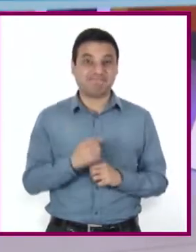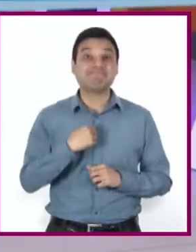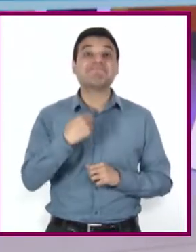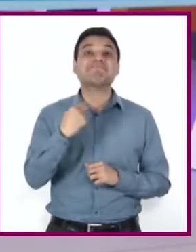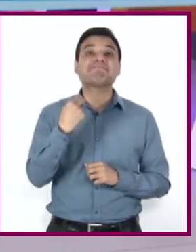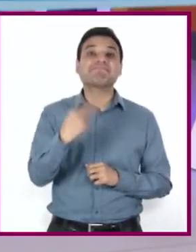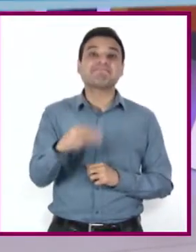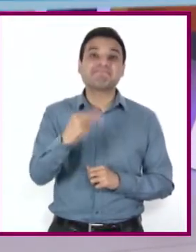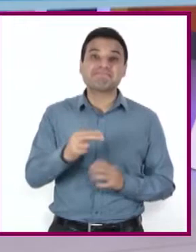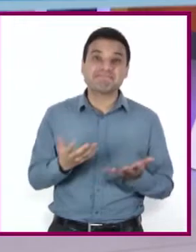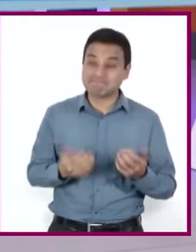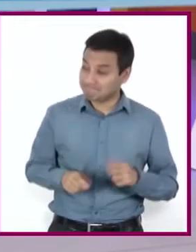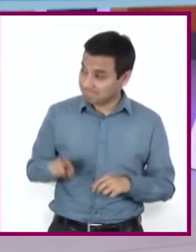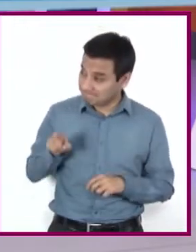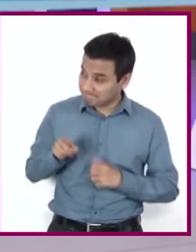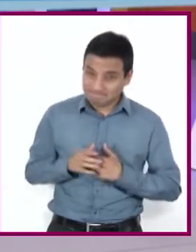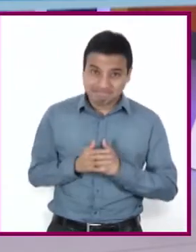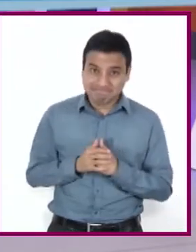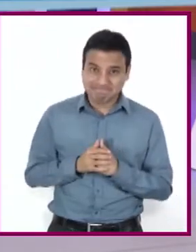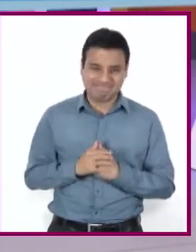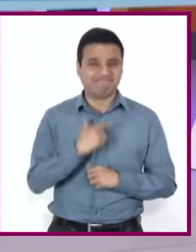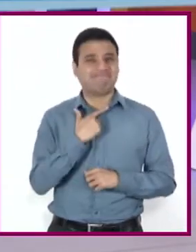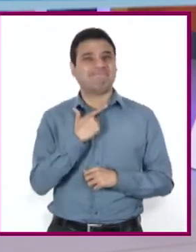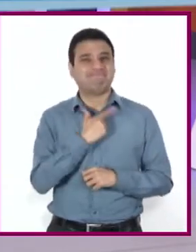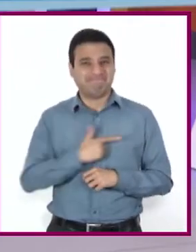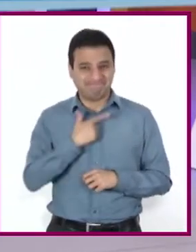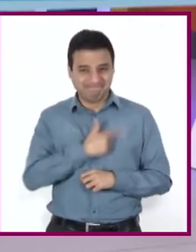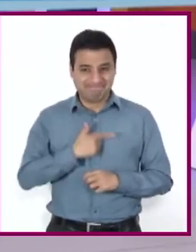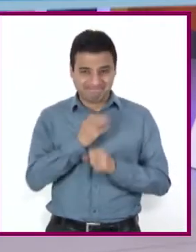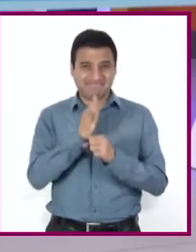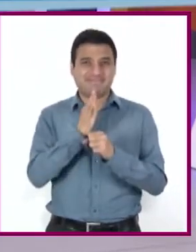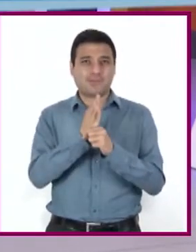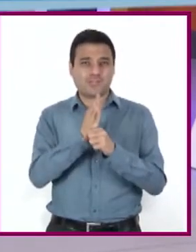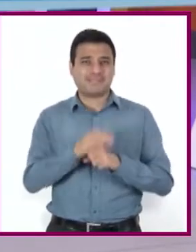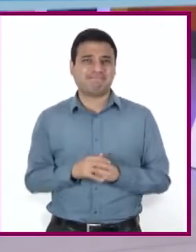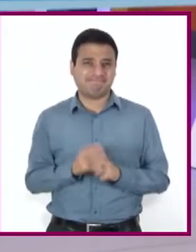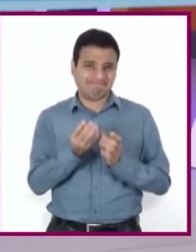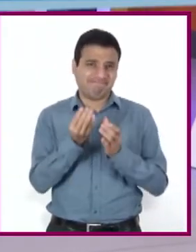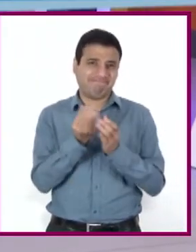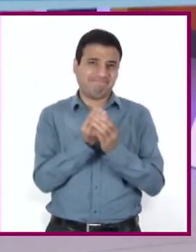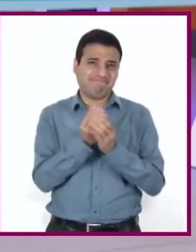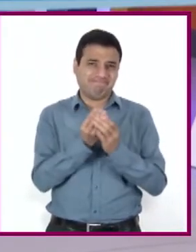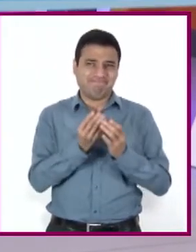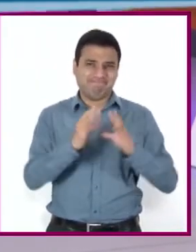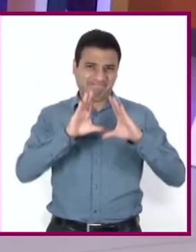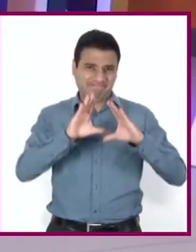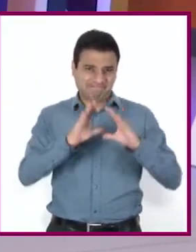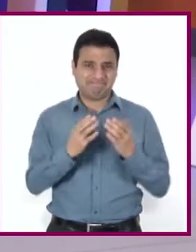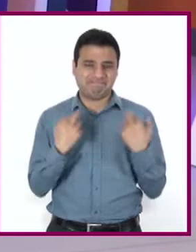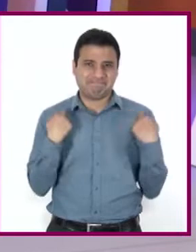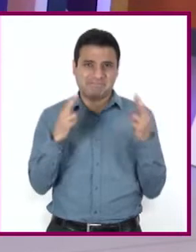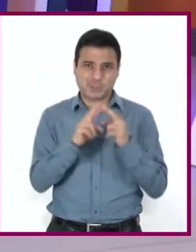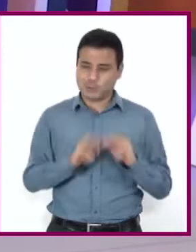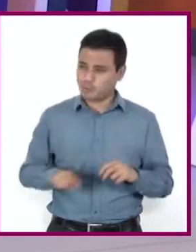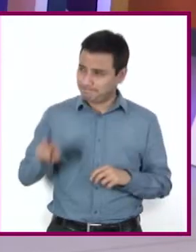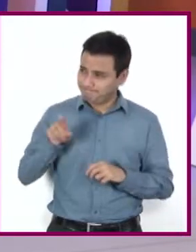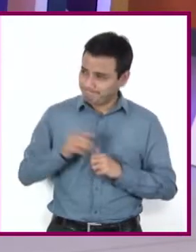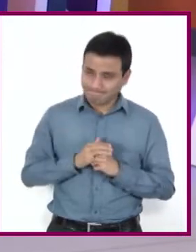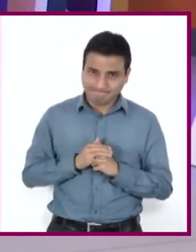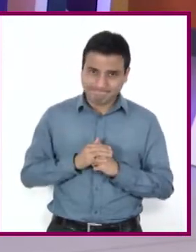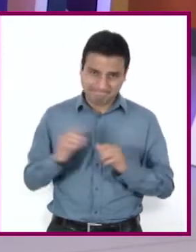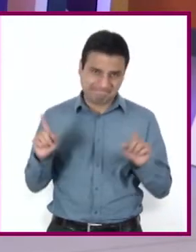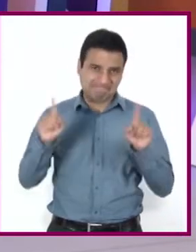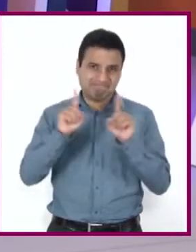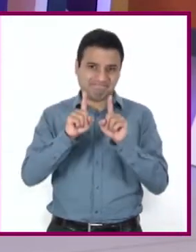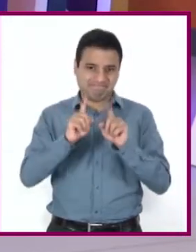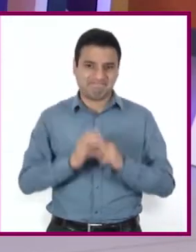nombre es Mario Prieto Hernández y es un gusto para mí compartir este espacio con el profesor Alberto Valentín Carrillo